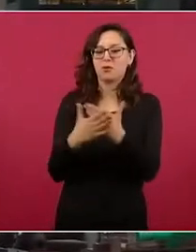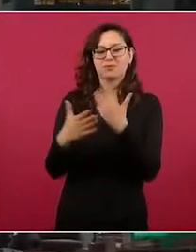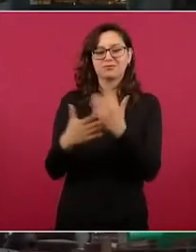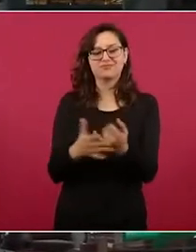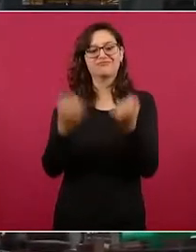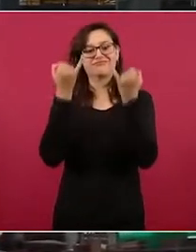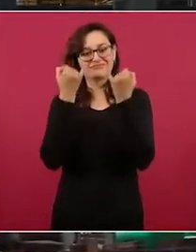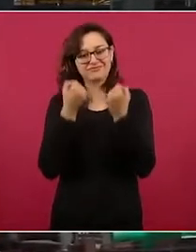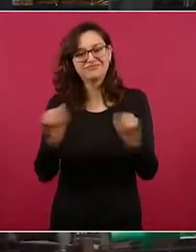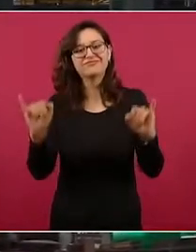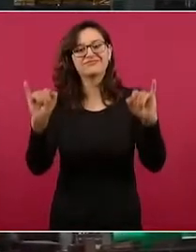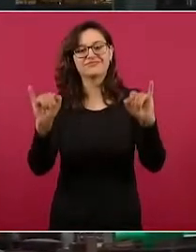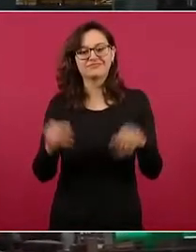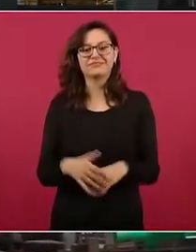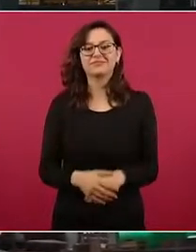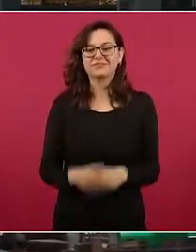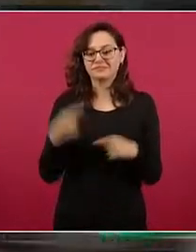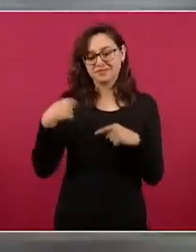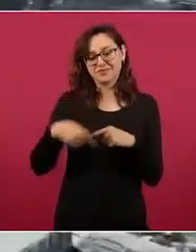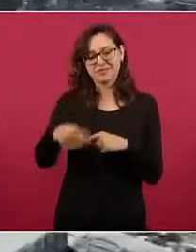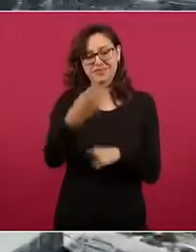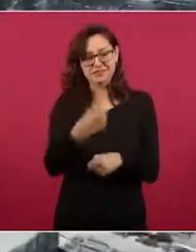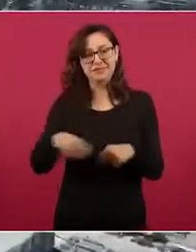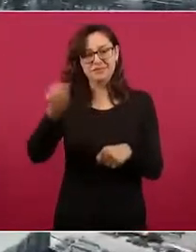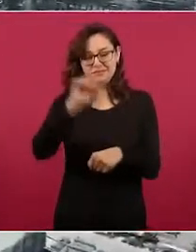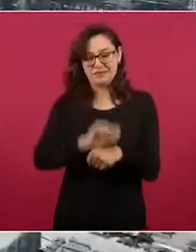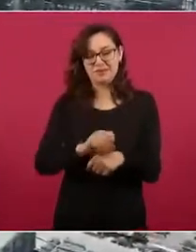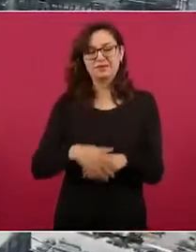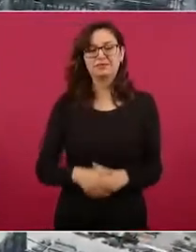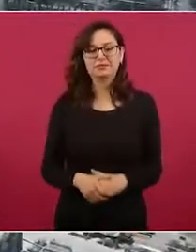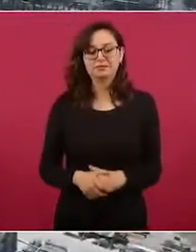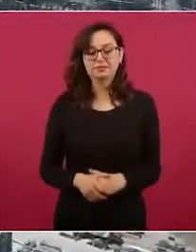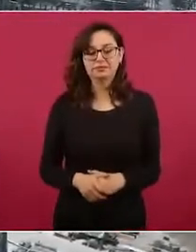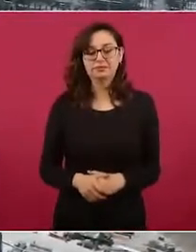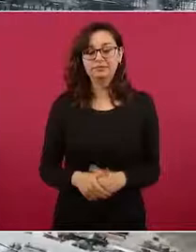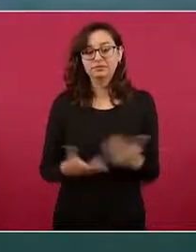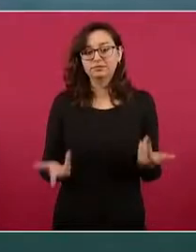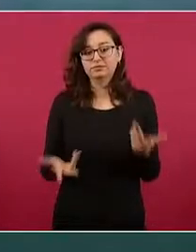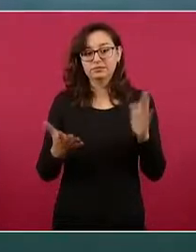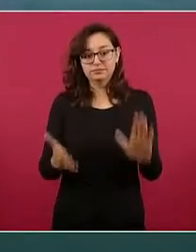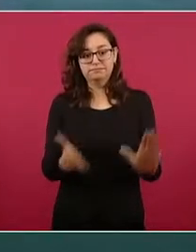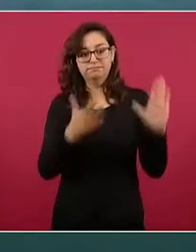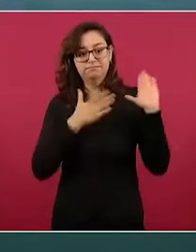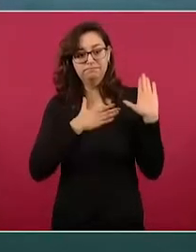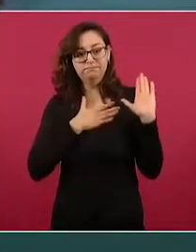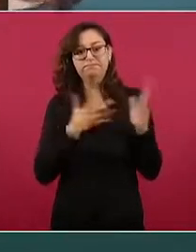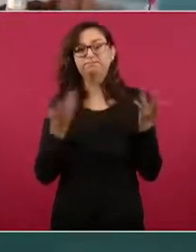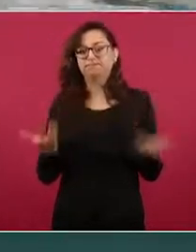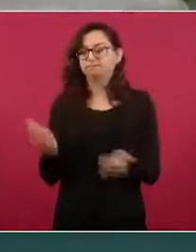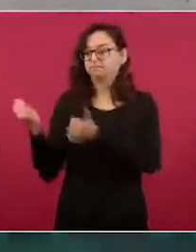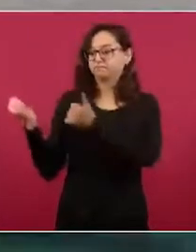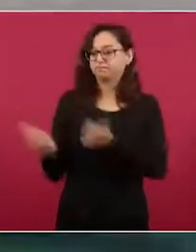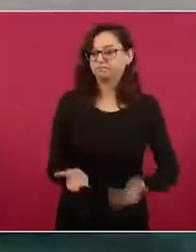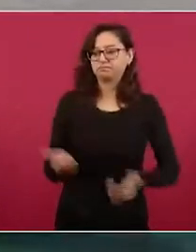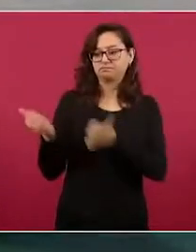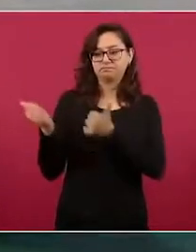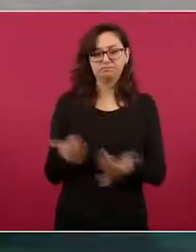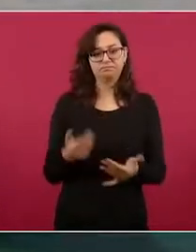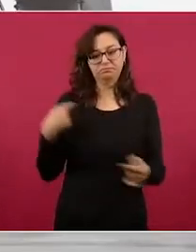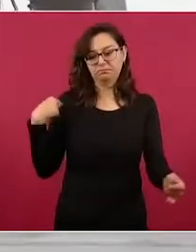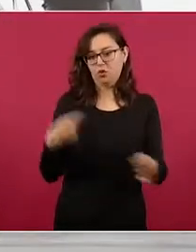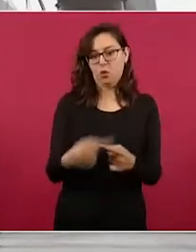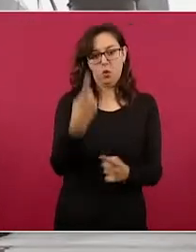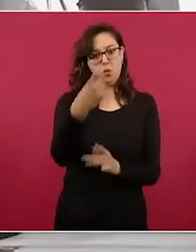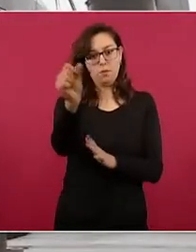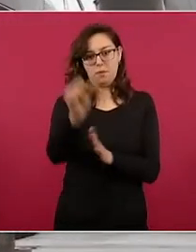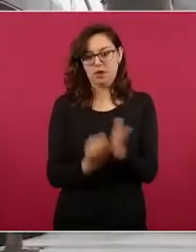primera etapa. Ve el reporte de esta semana. Dentro de los compromisos establecidos, se pidió que los equipos estuvieran en el sitio en este mes. Es por